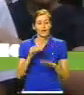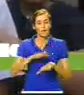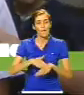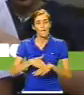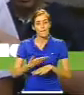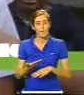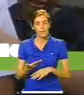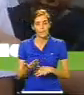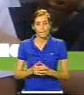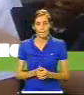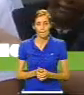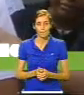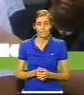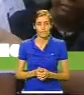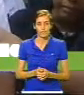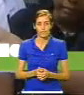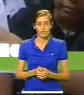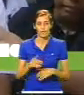porque